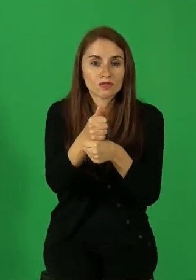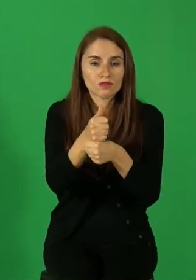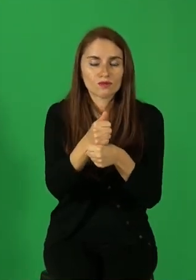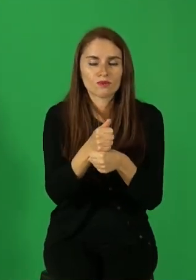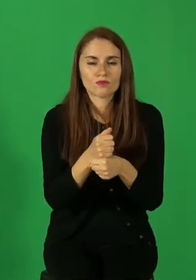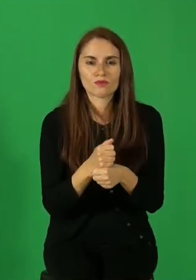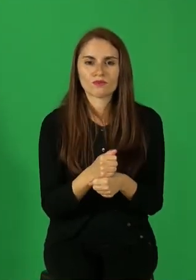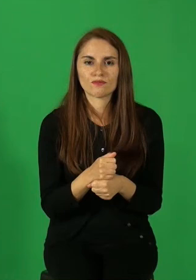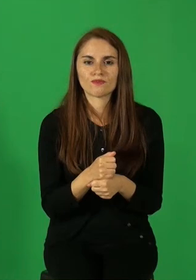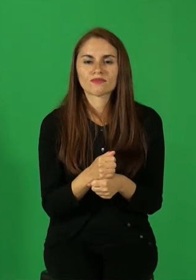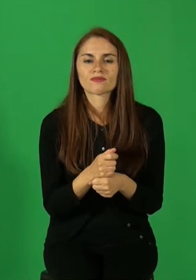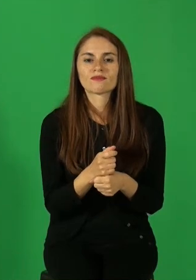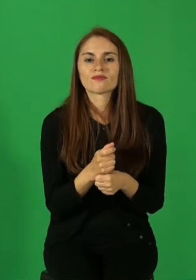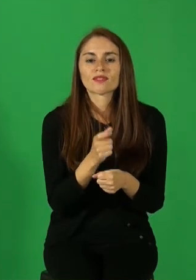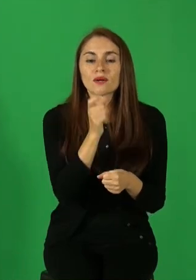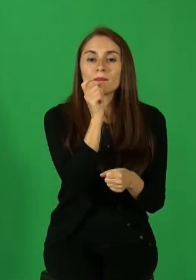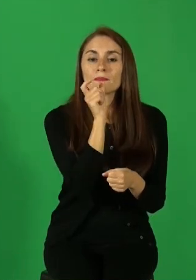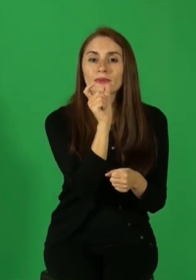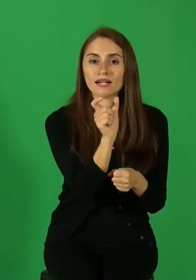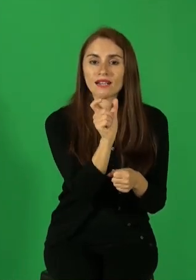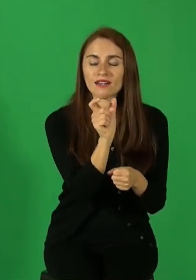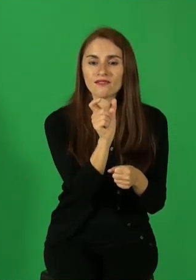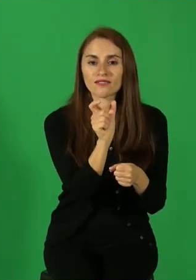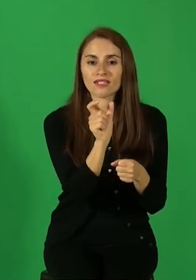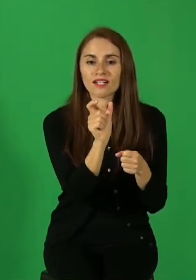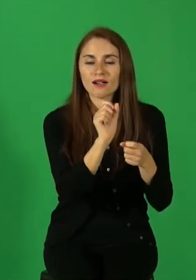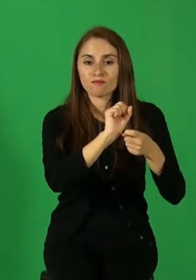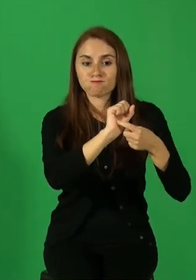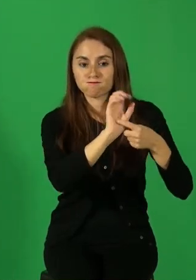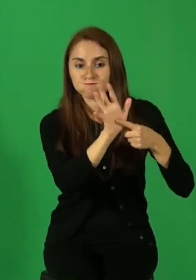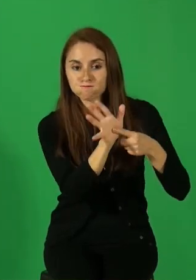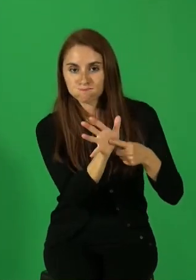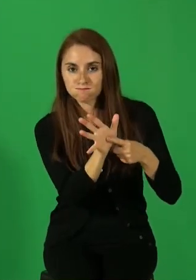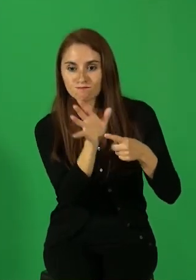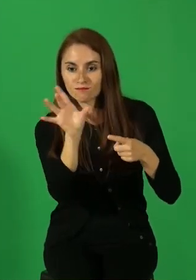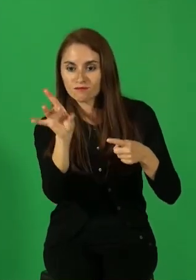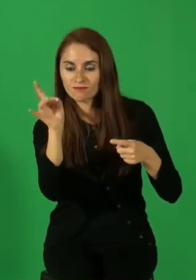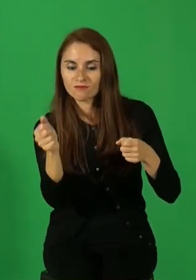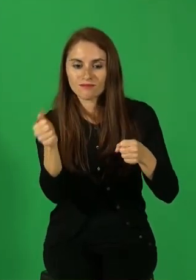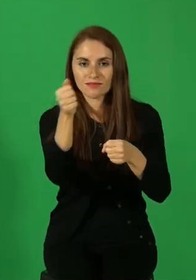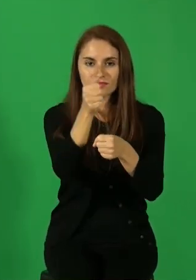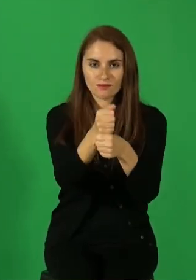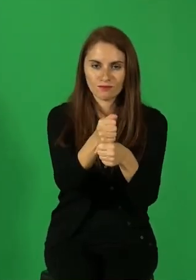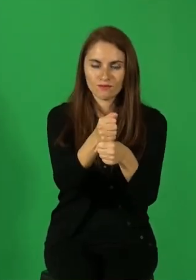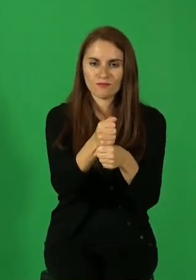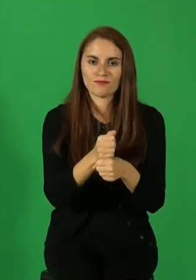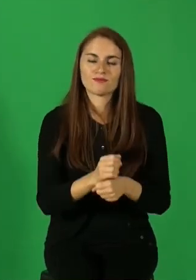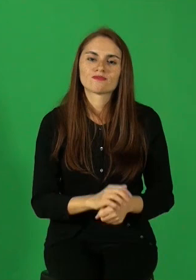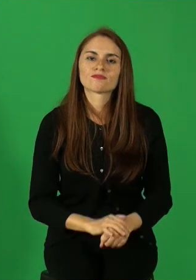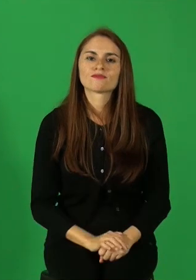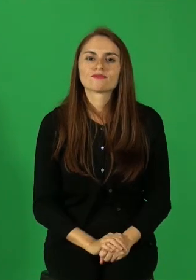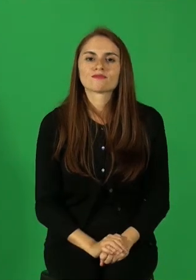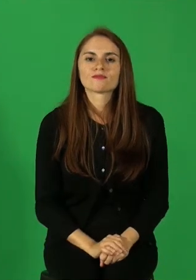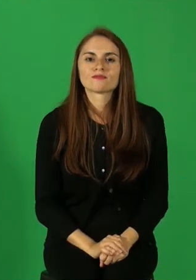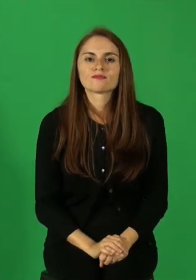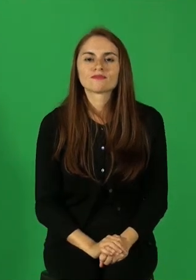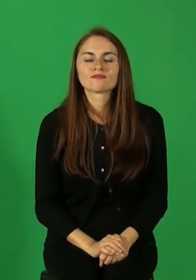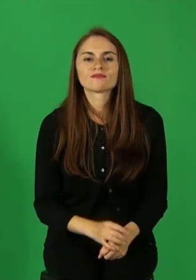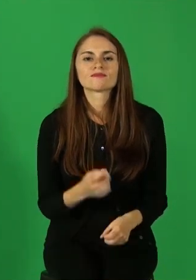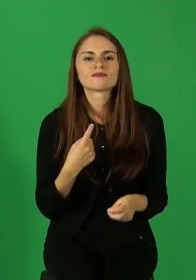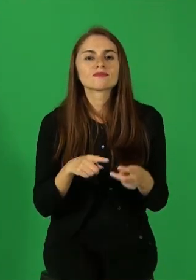caso, de un término por otro parecido. Le habíamos hablado que era un sinónimo. ¿Y